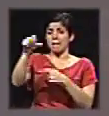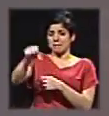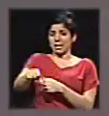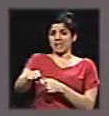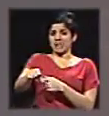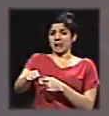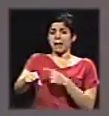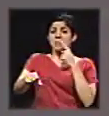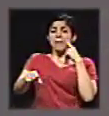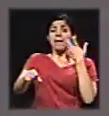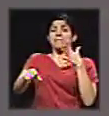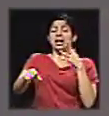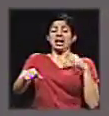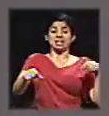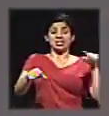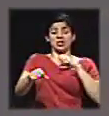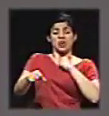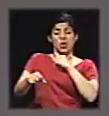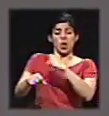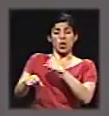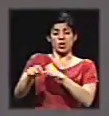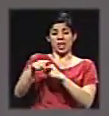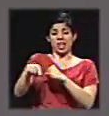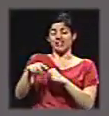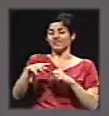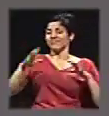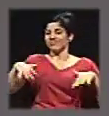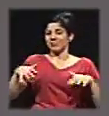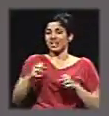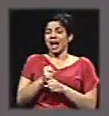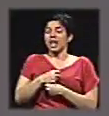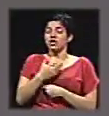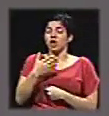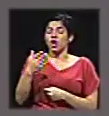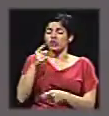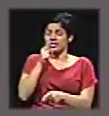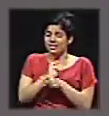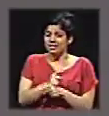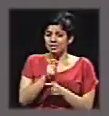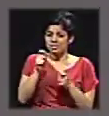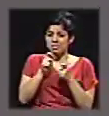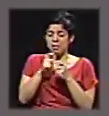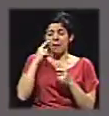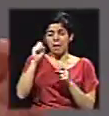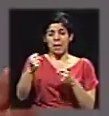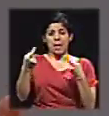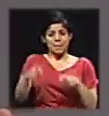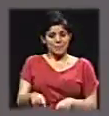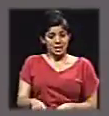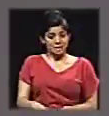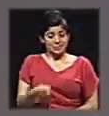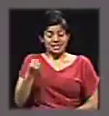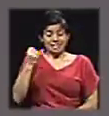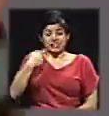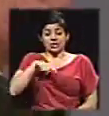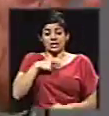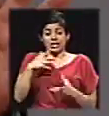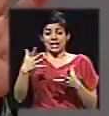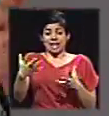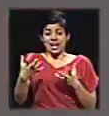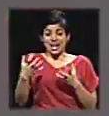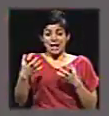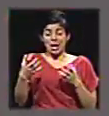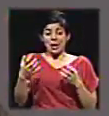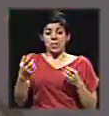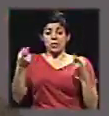pareciera que los actores que están en contra no están haciendo o no han hecho las cosas bien para que eso suceda. Uh-huh. Entonces, si queremos escenificar